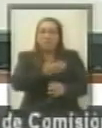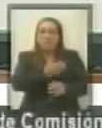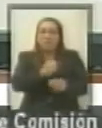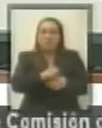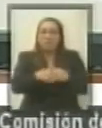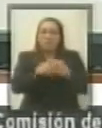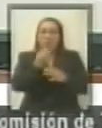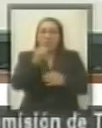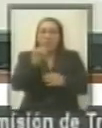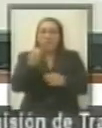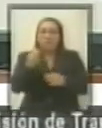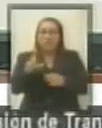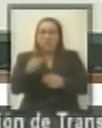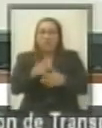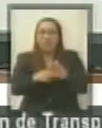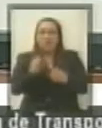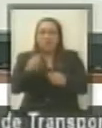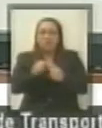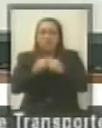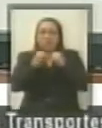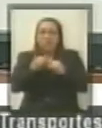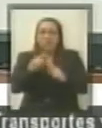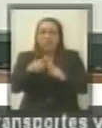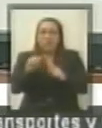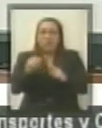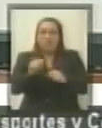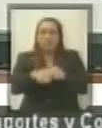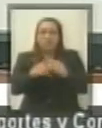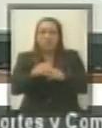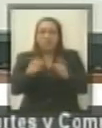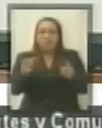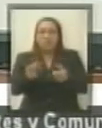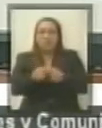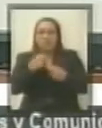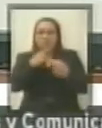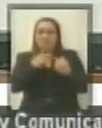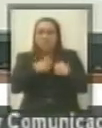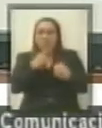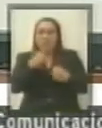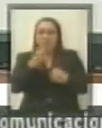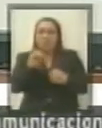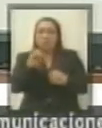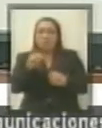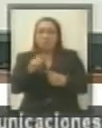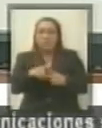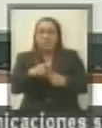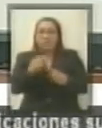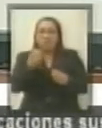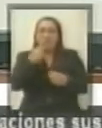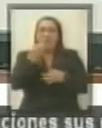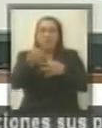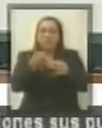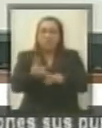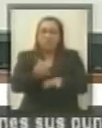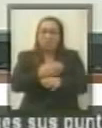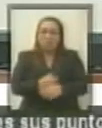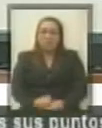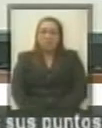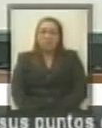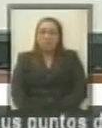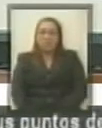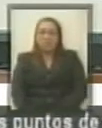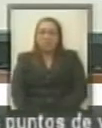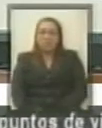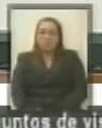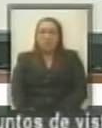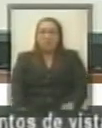instalaciones de OSIPTEL, y reitero, la Secretaría Técnica de la Comisión está a cargo de OSIPTEL, como se ha mencionado. La